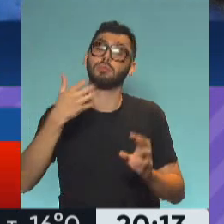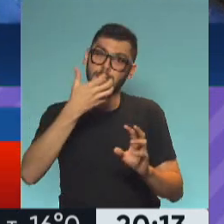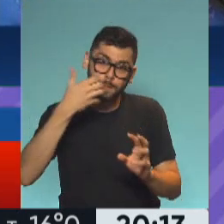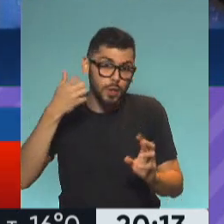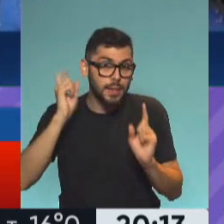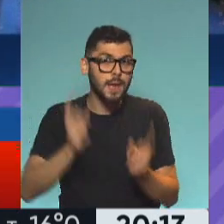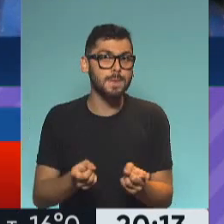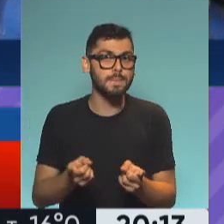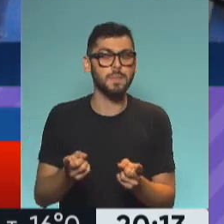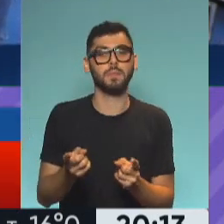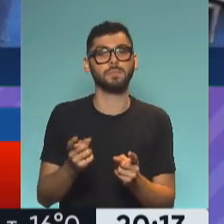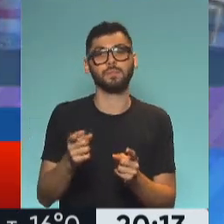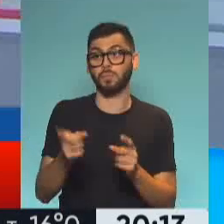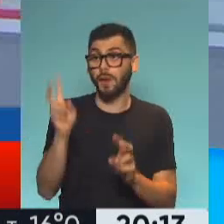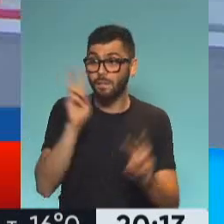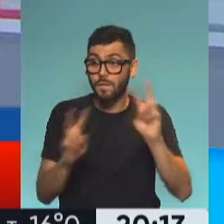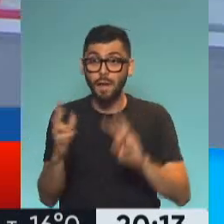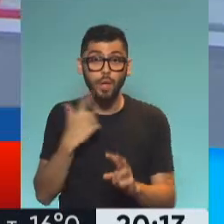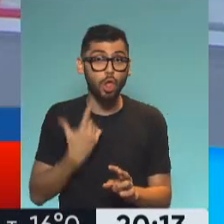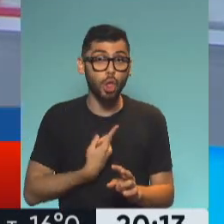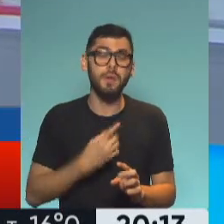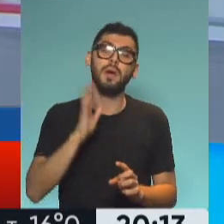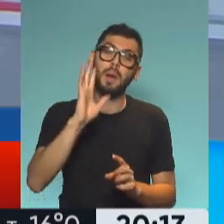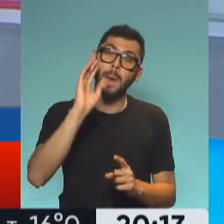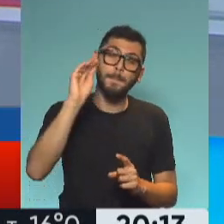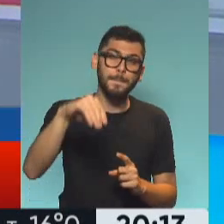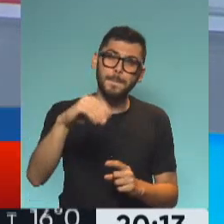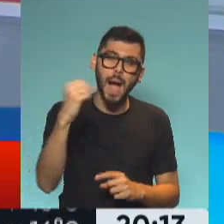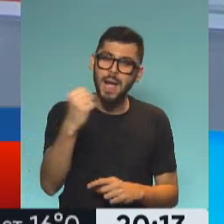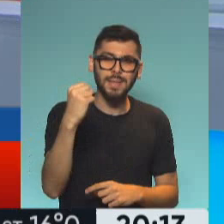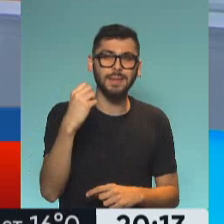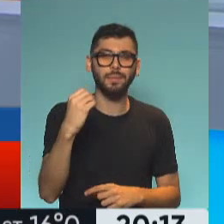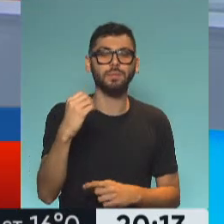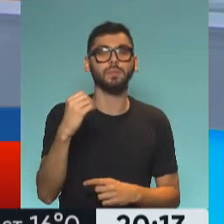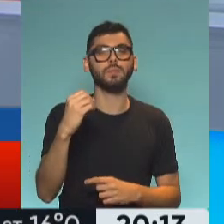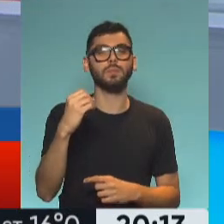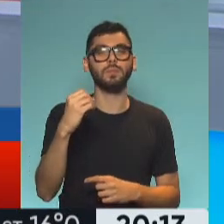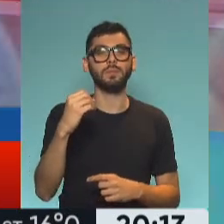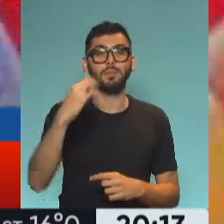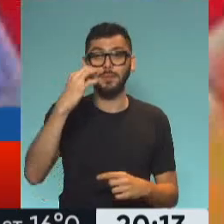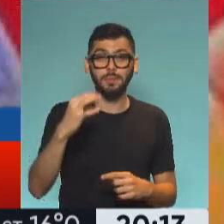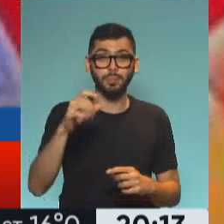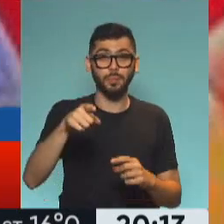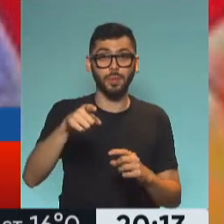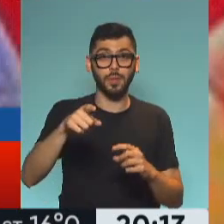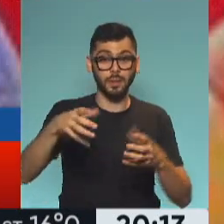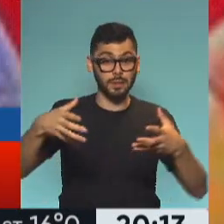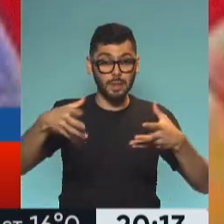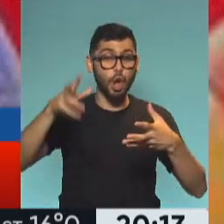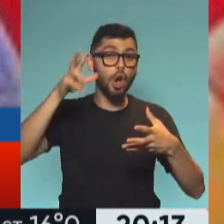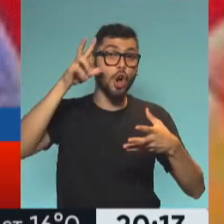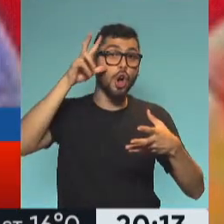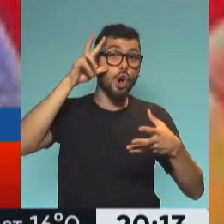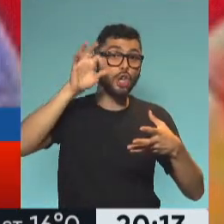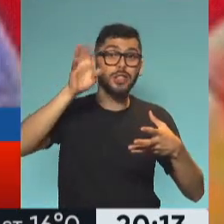donde todavía están buscándolo hay un dato importante acá es que apuntan sobre todo el 80% de ellos a los